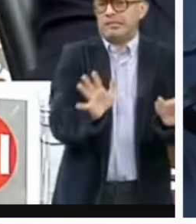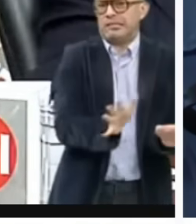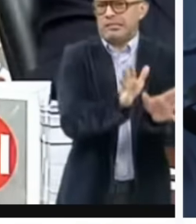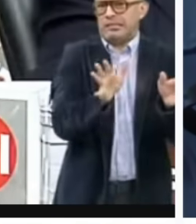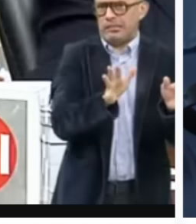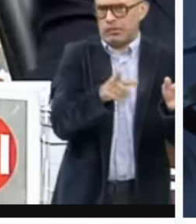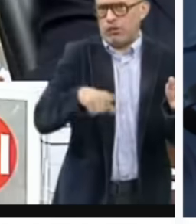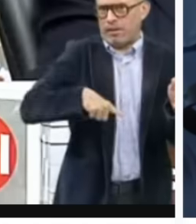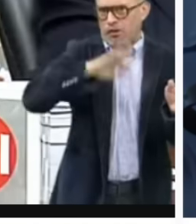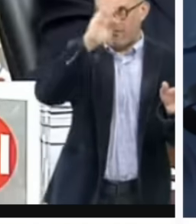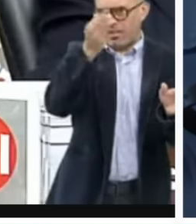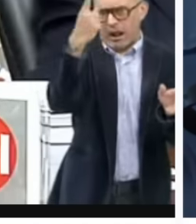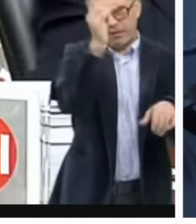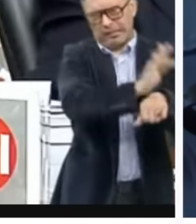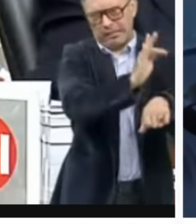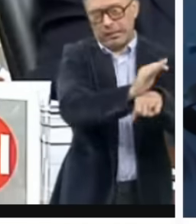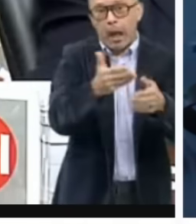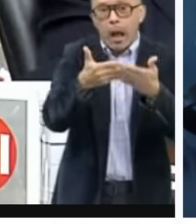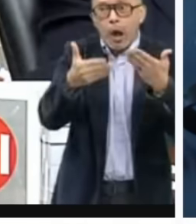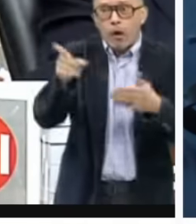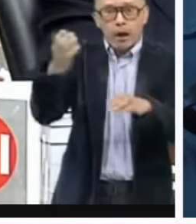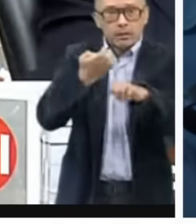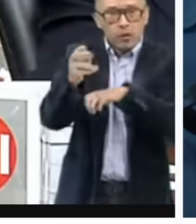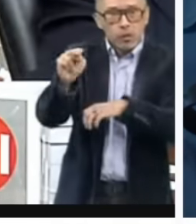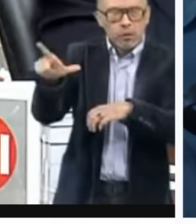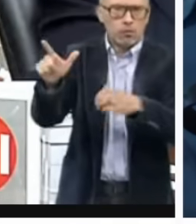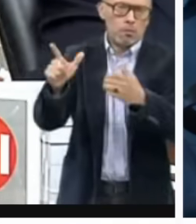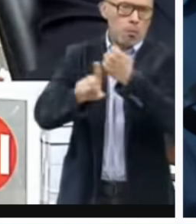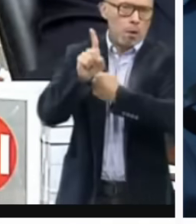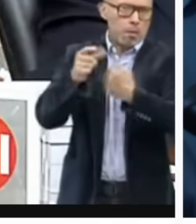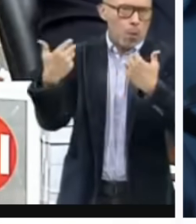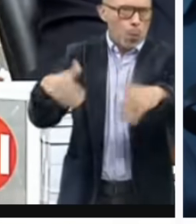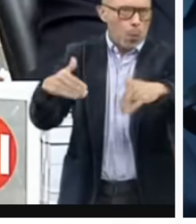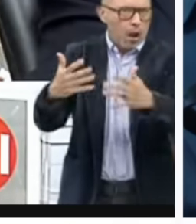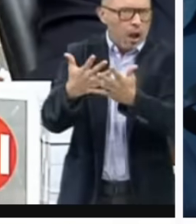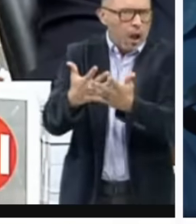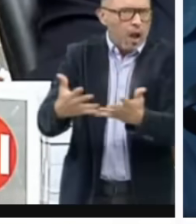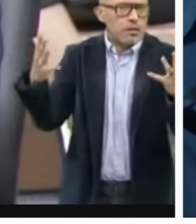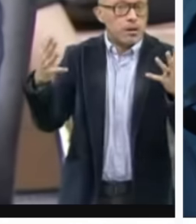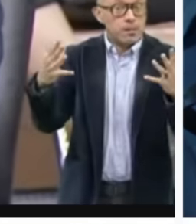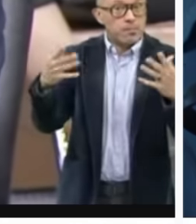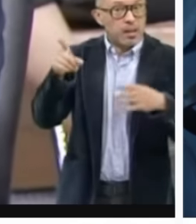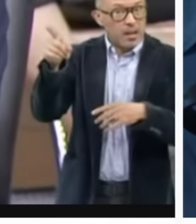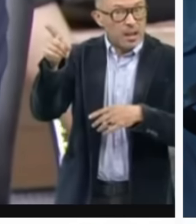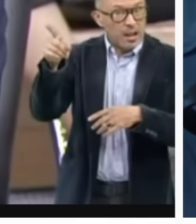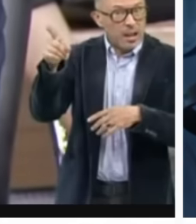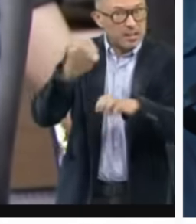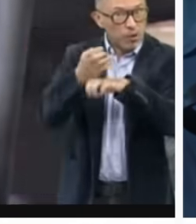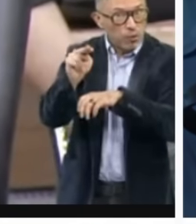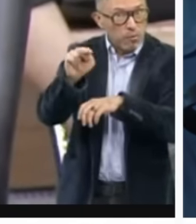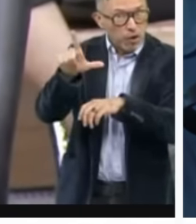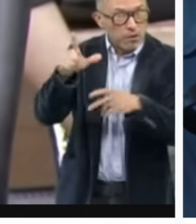en su estado, porque la gente de Nuevo León se está dando cuenta del